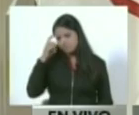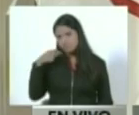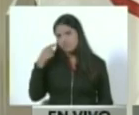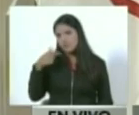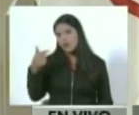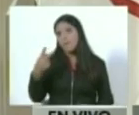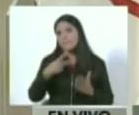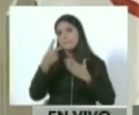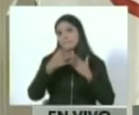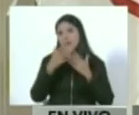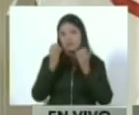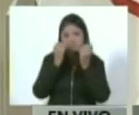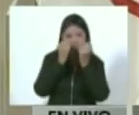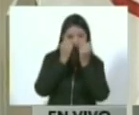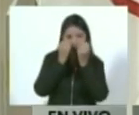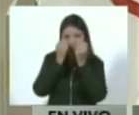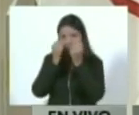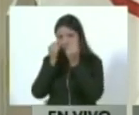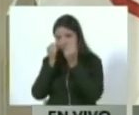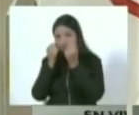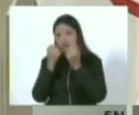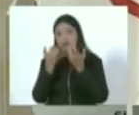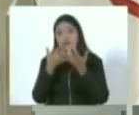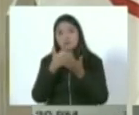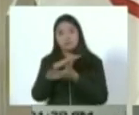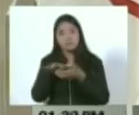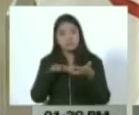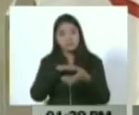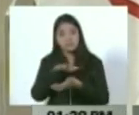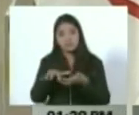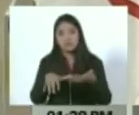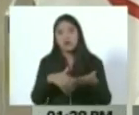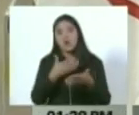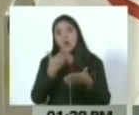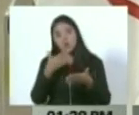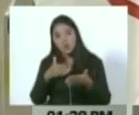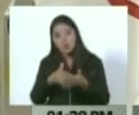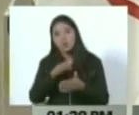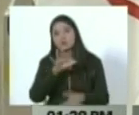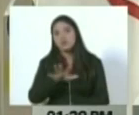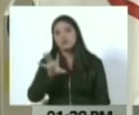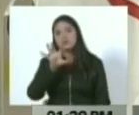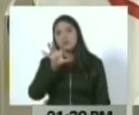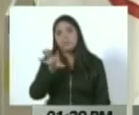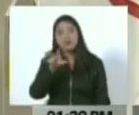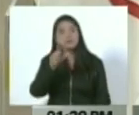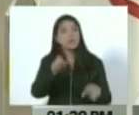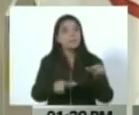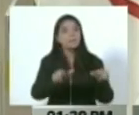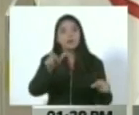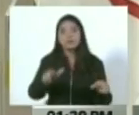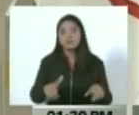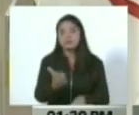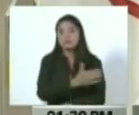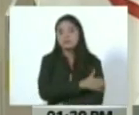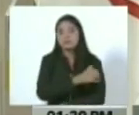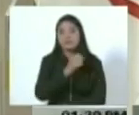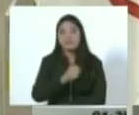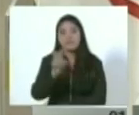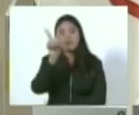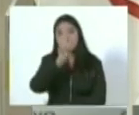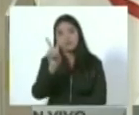plan terrorista de desestabilizador en contra de nuestra patria por miembros de la ultraderecha